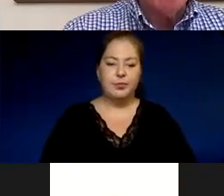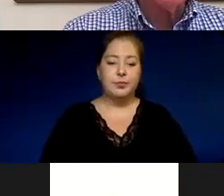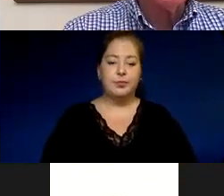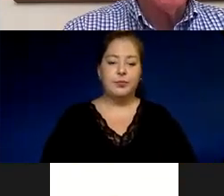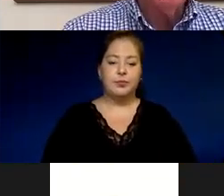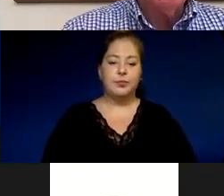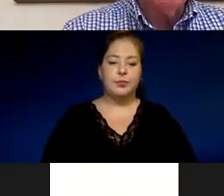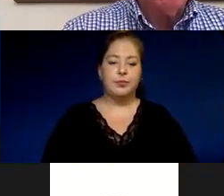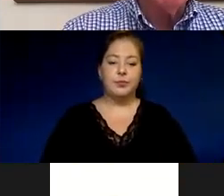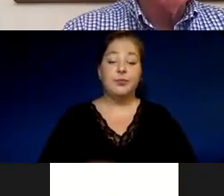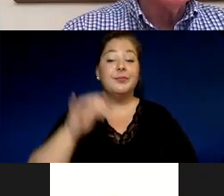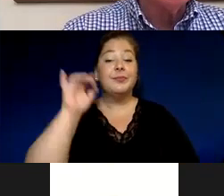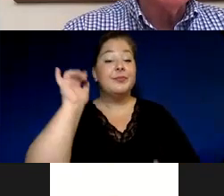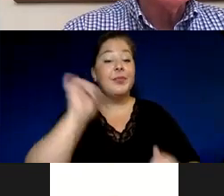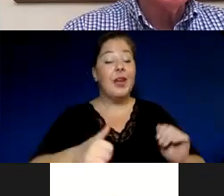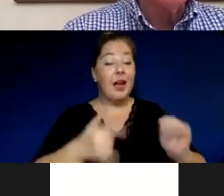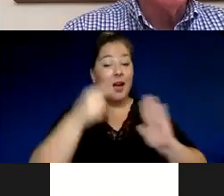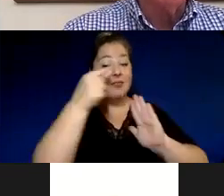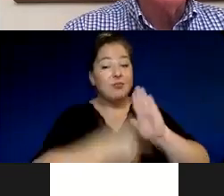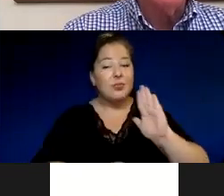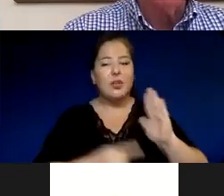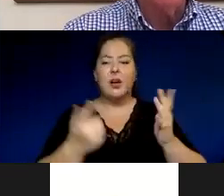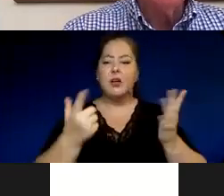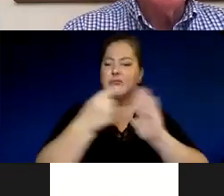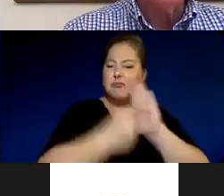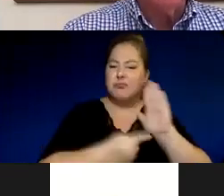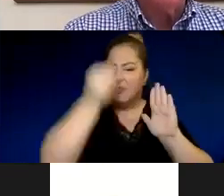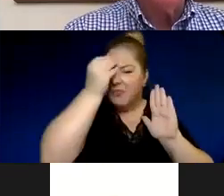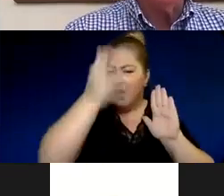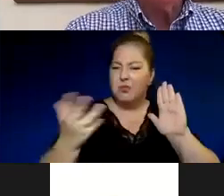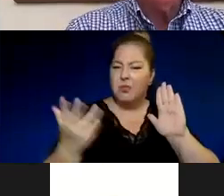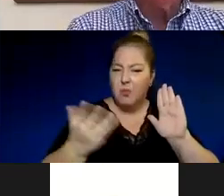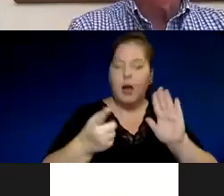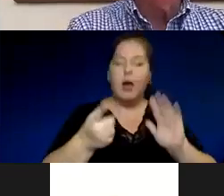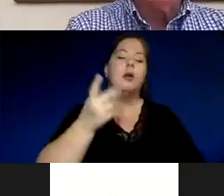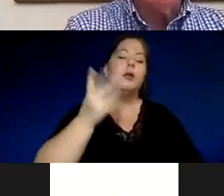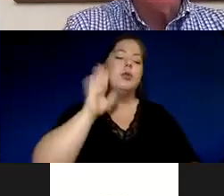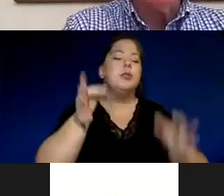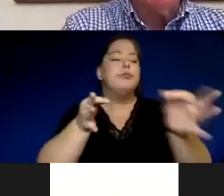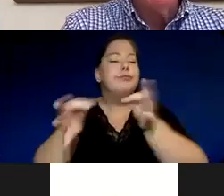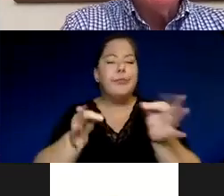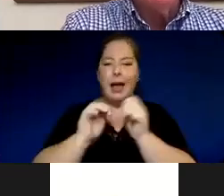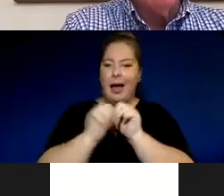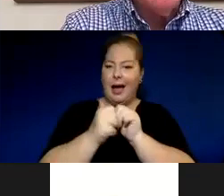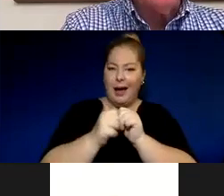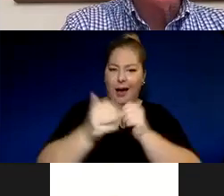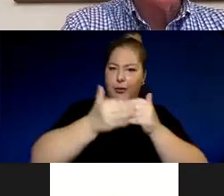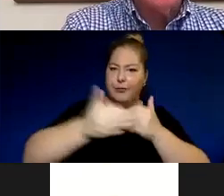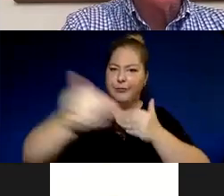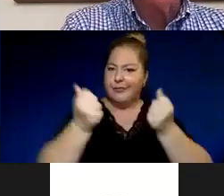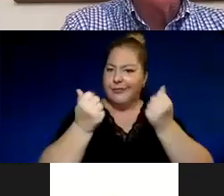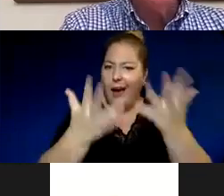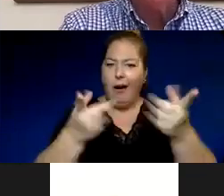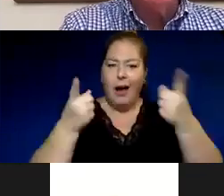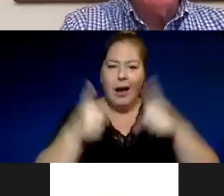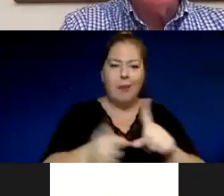ayudarles o orientarlos acerca de los diferentes servicios que tienen ustedes a su disposición. Esos